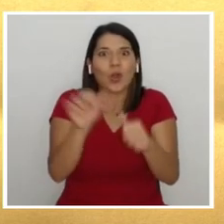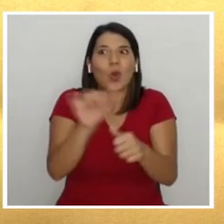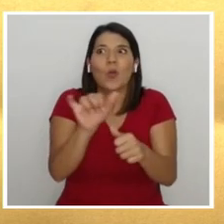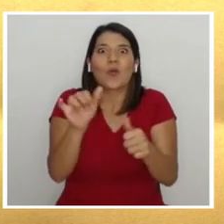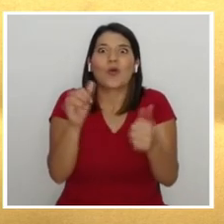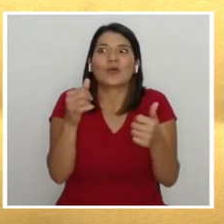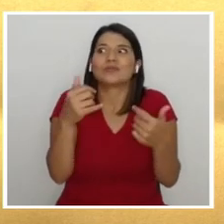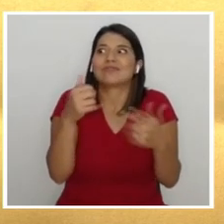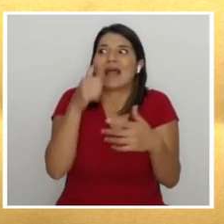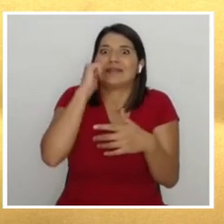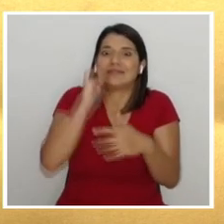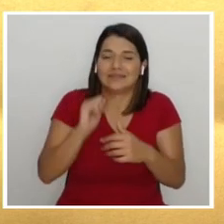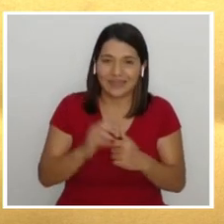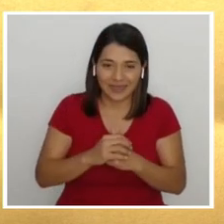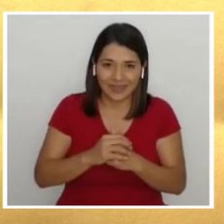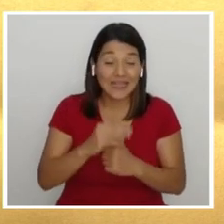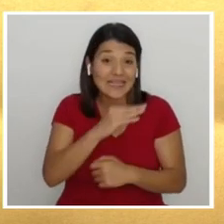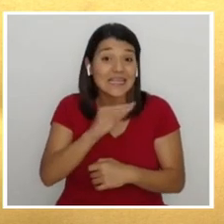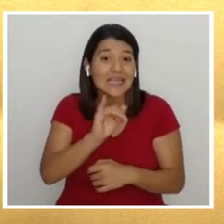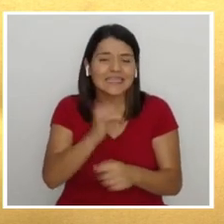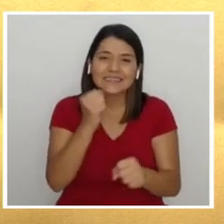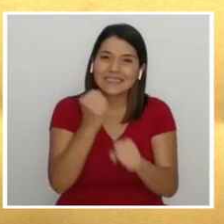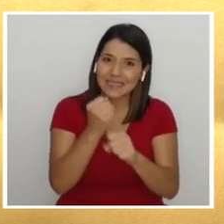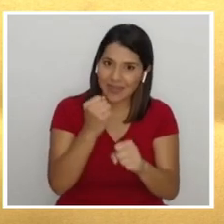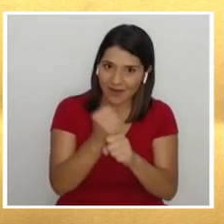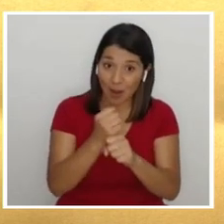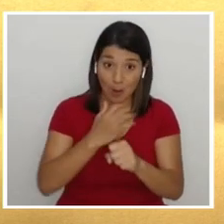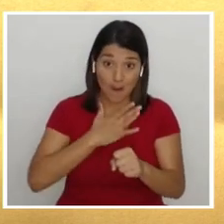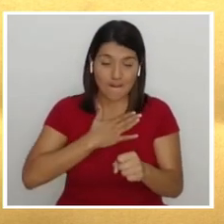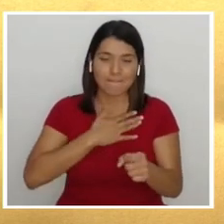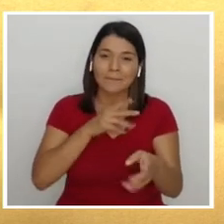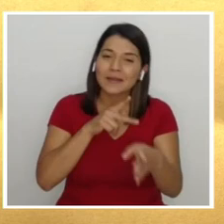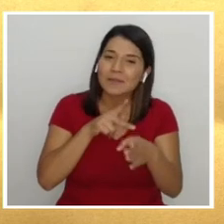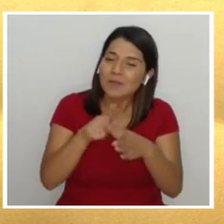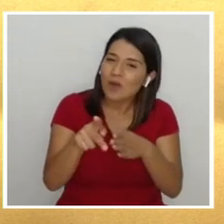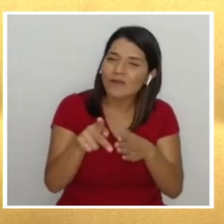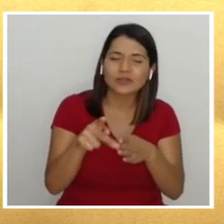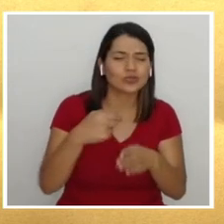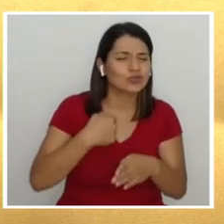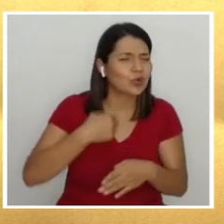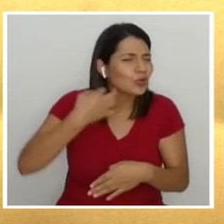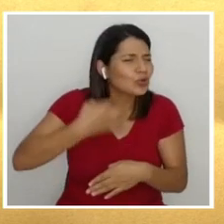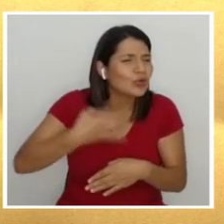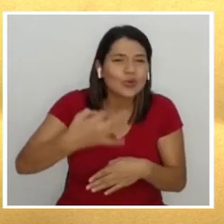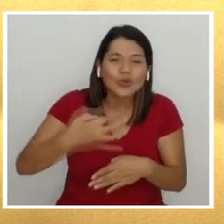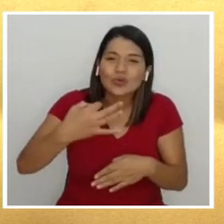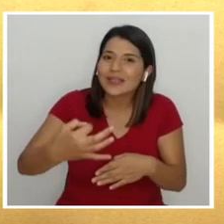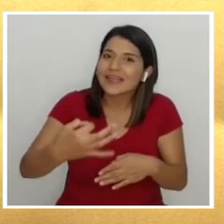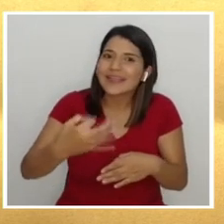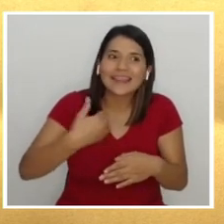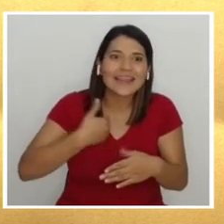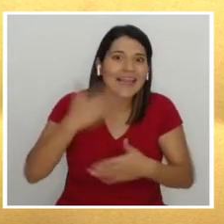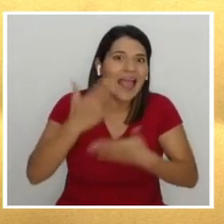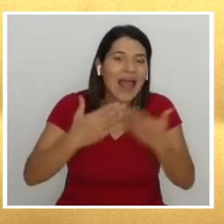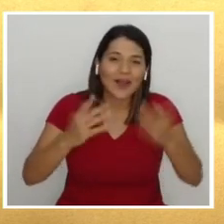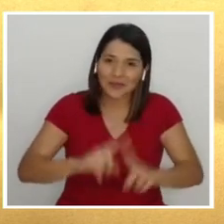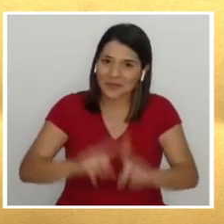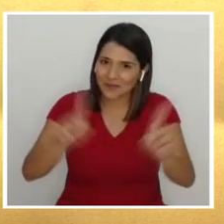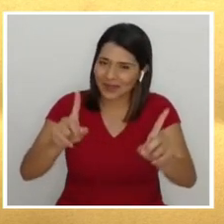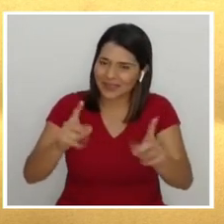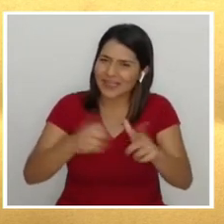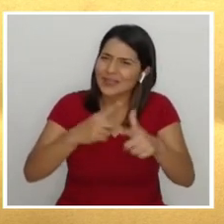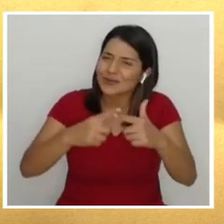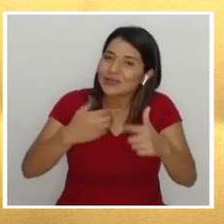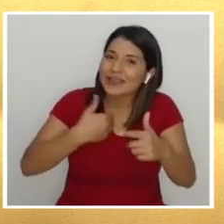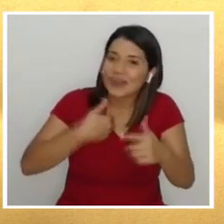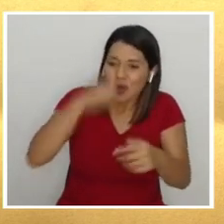en esta profesión, todos los días son diferentes. Entonces tienes recuerdos muy frescos